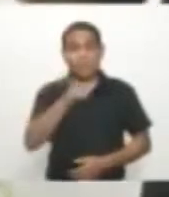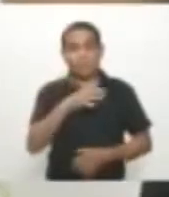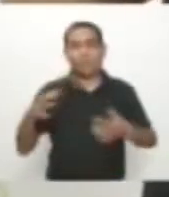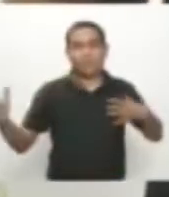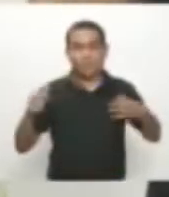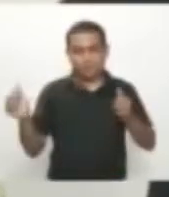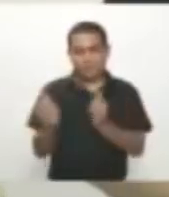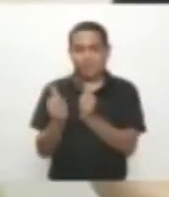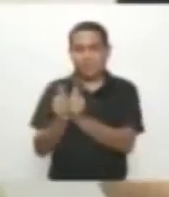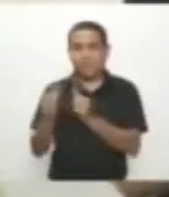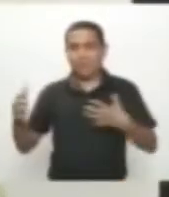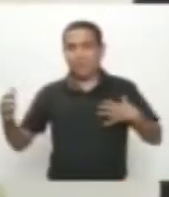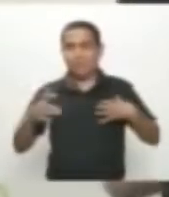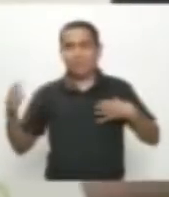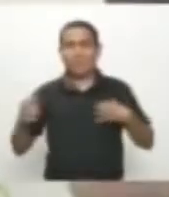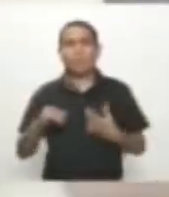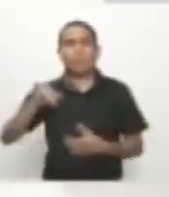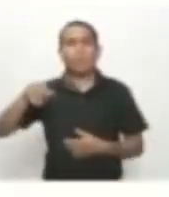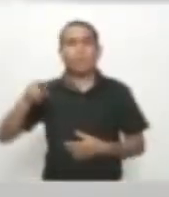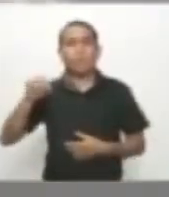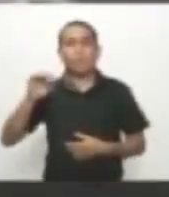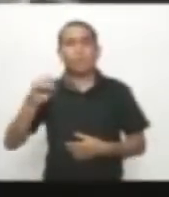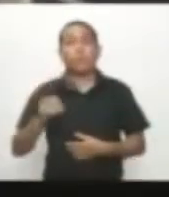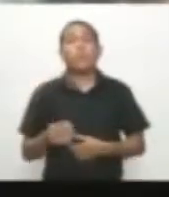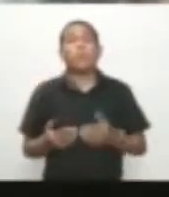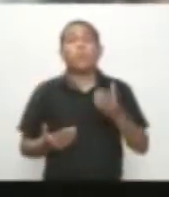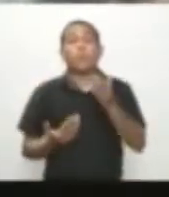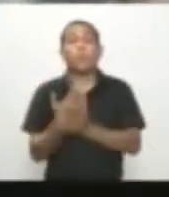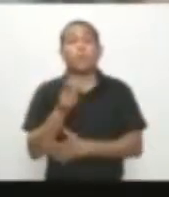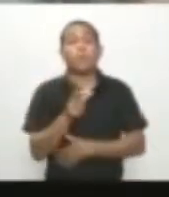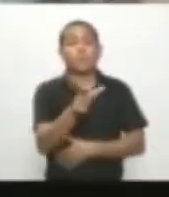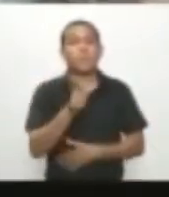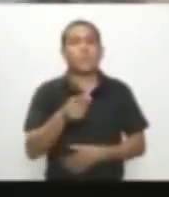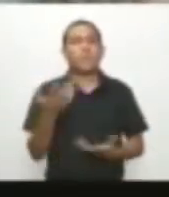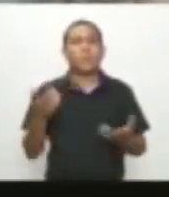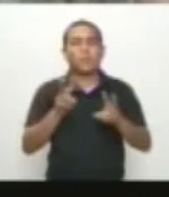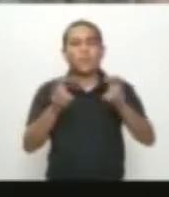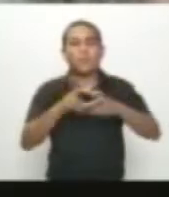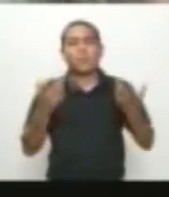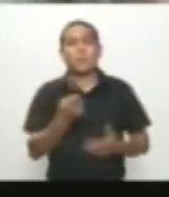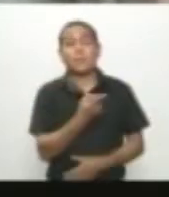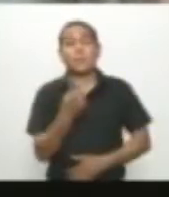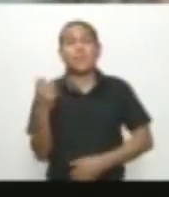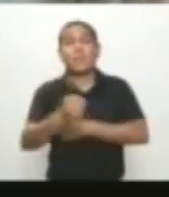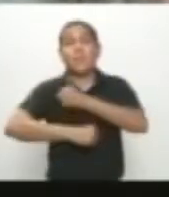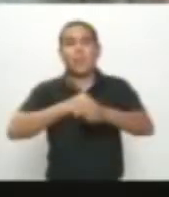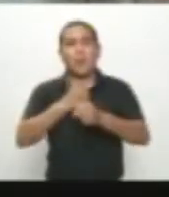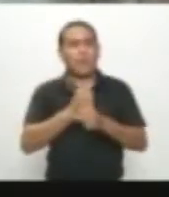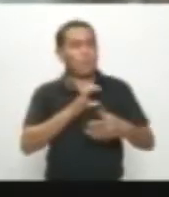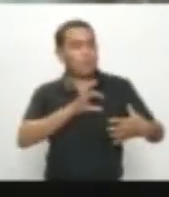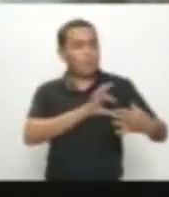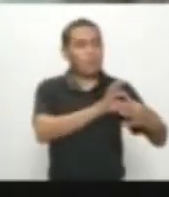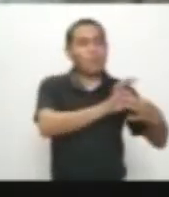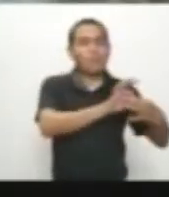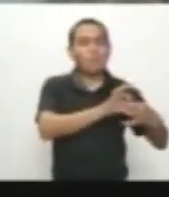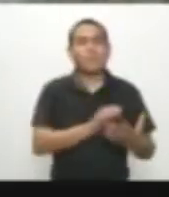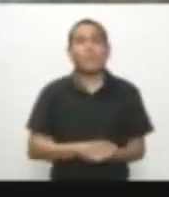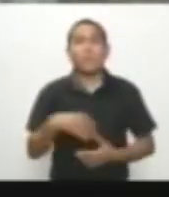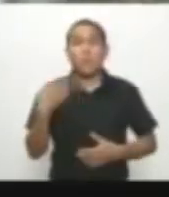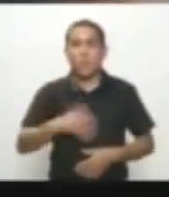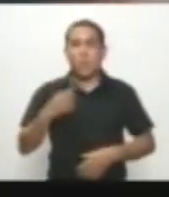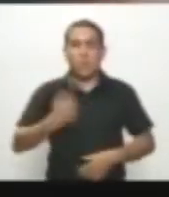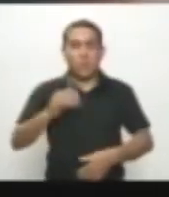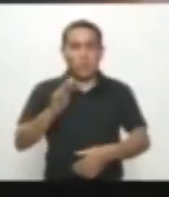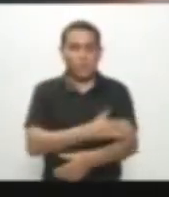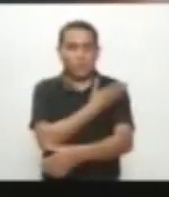acordeonero Juancho de la Estrella, promociona su nuevo sencillo 100 años contigo, que hace parte del álbum Lo que tú quieras, un vallenato, que está previsto